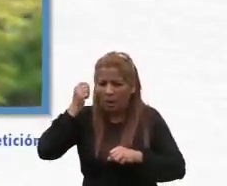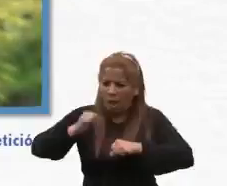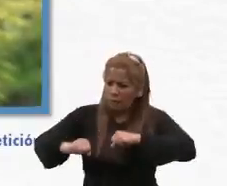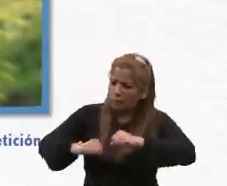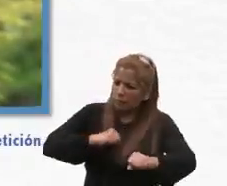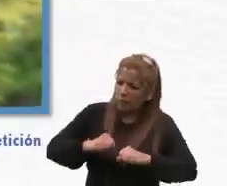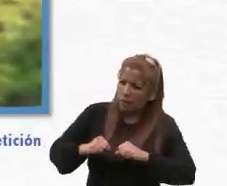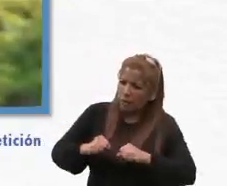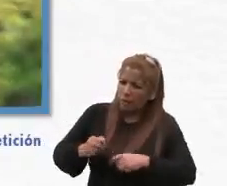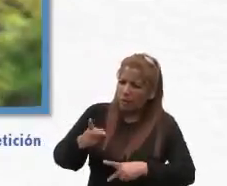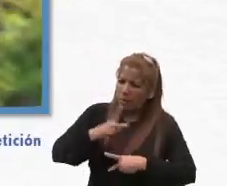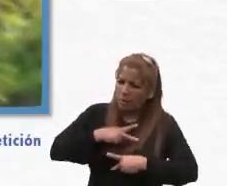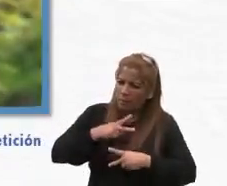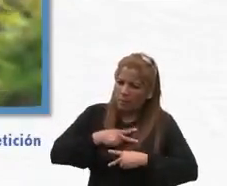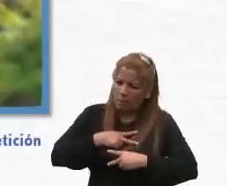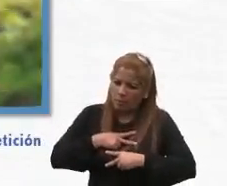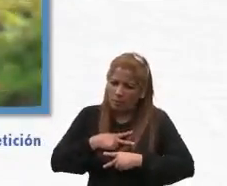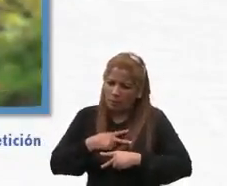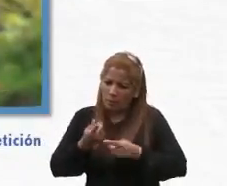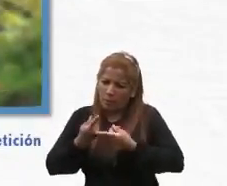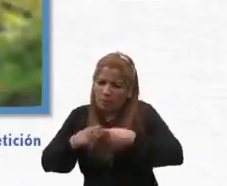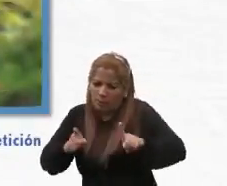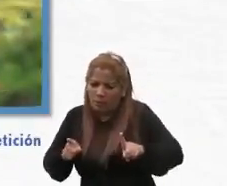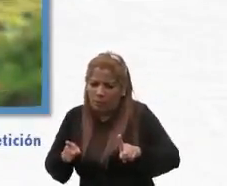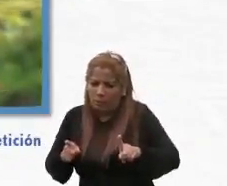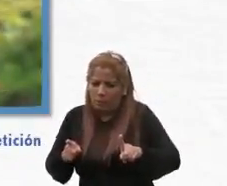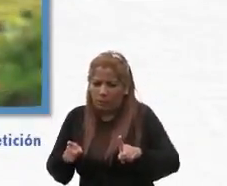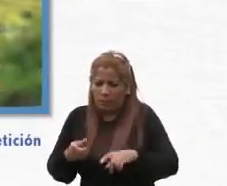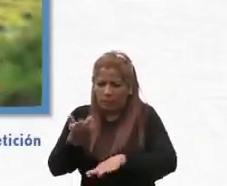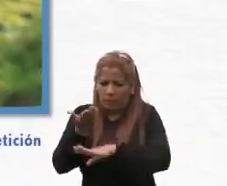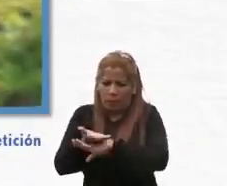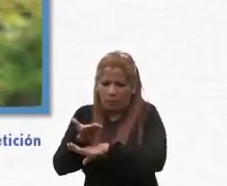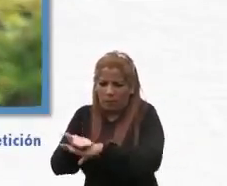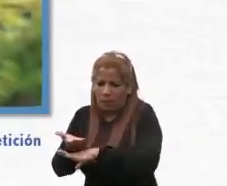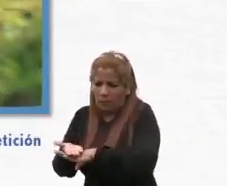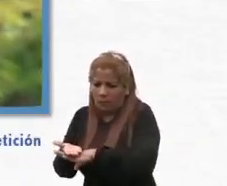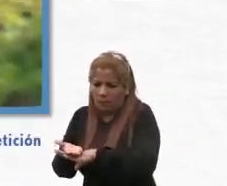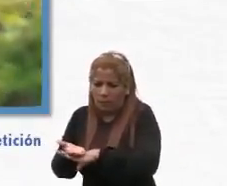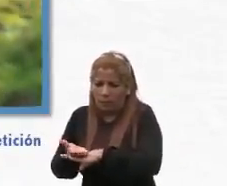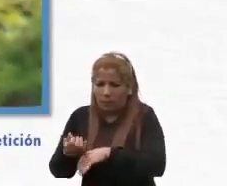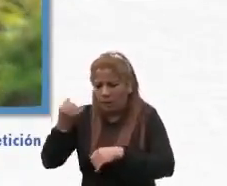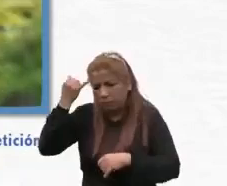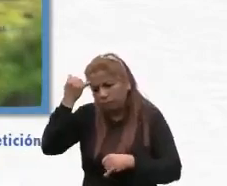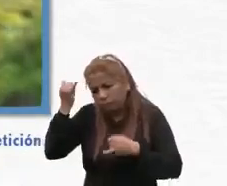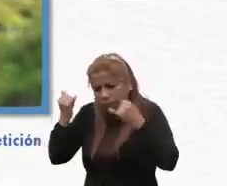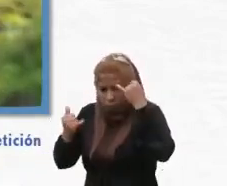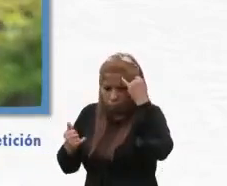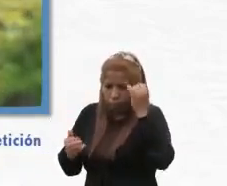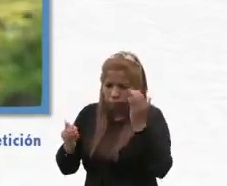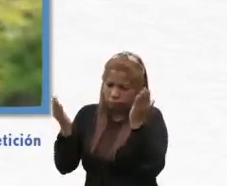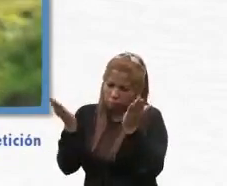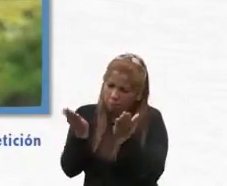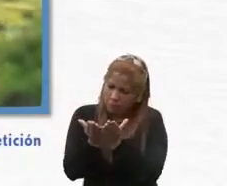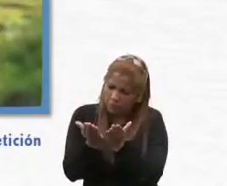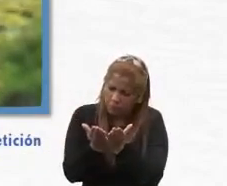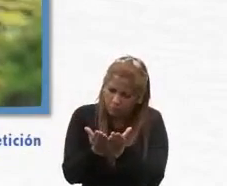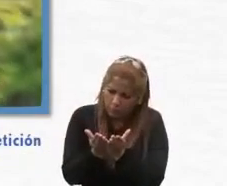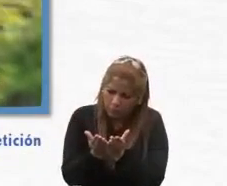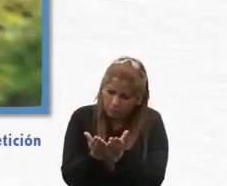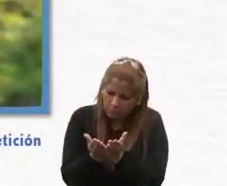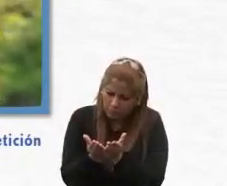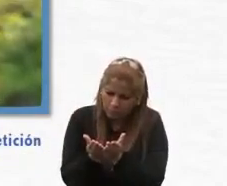propios, diferenciados. Han propuesto caminos educativos, han